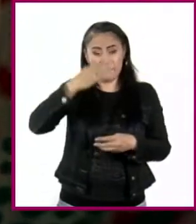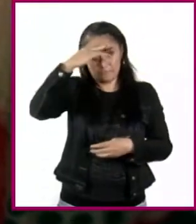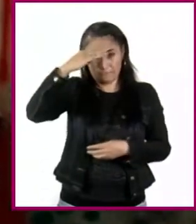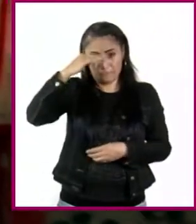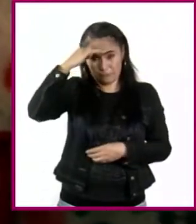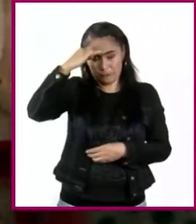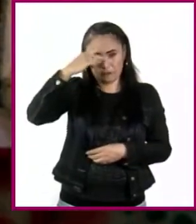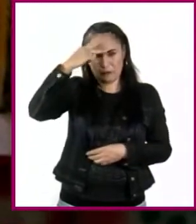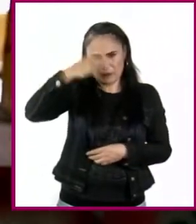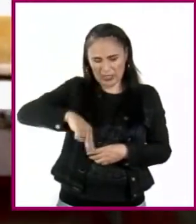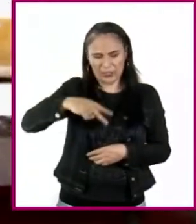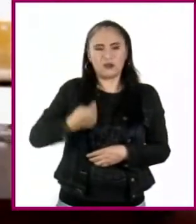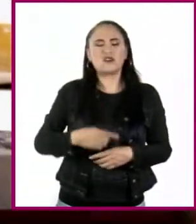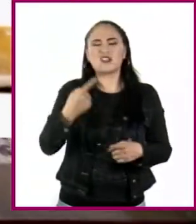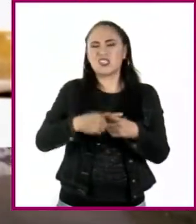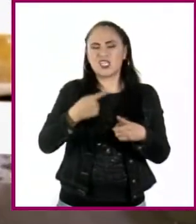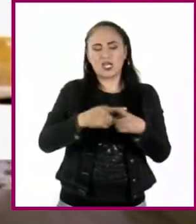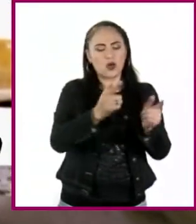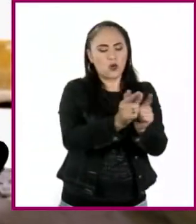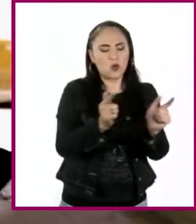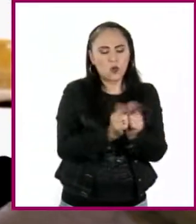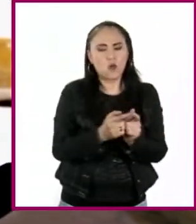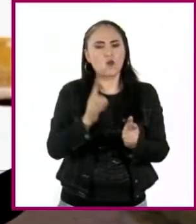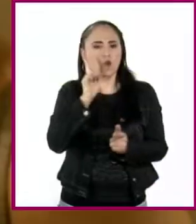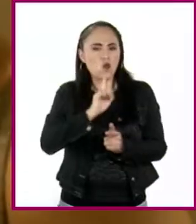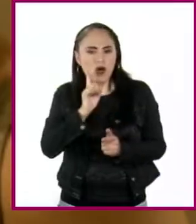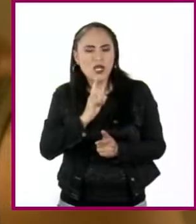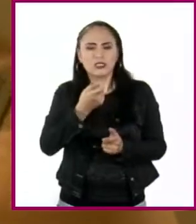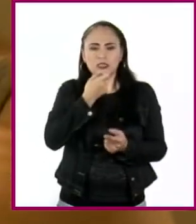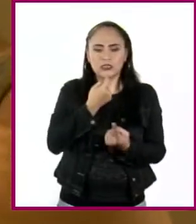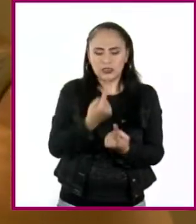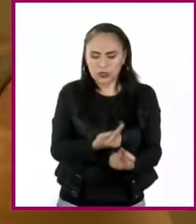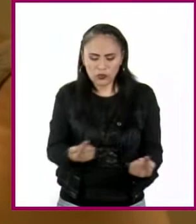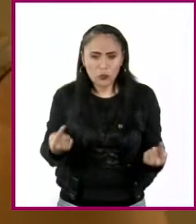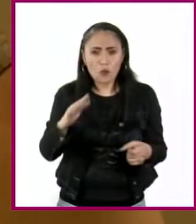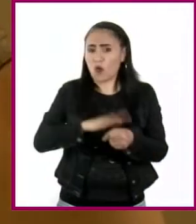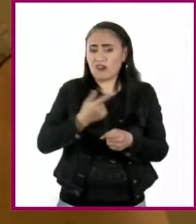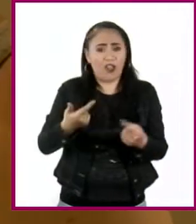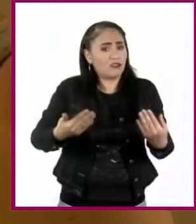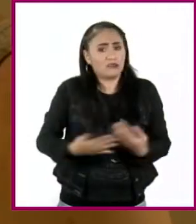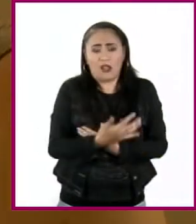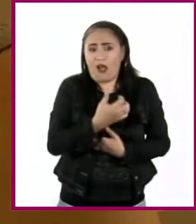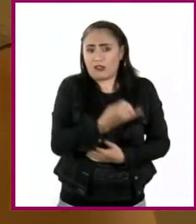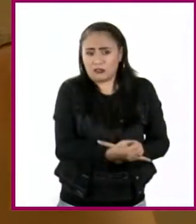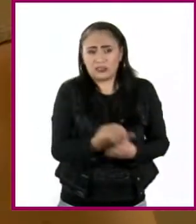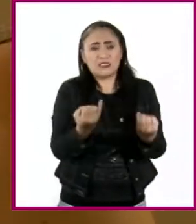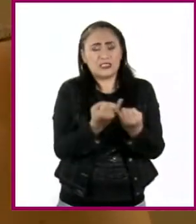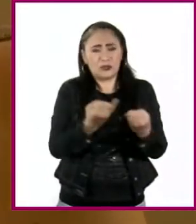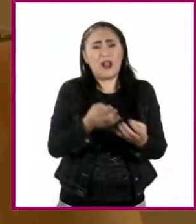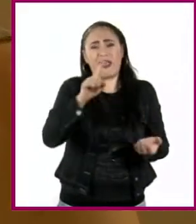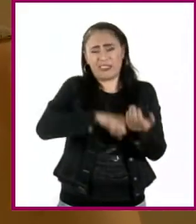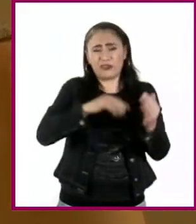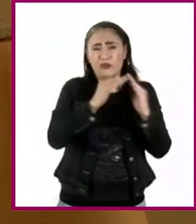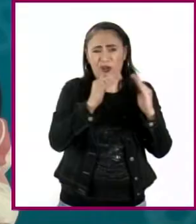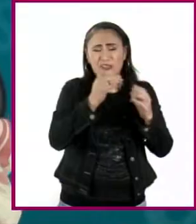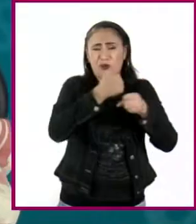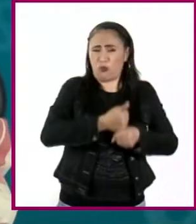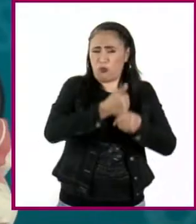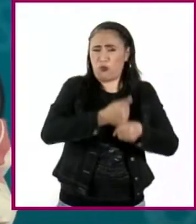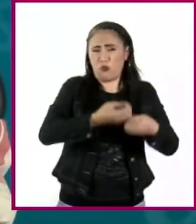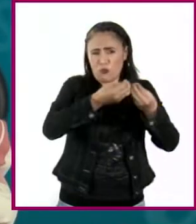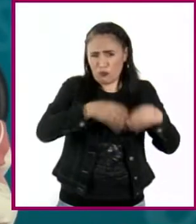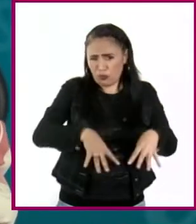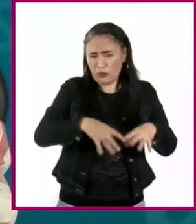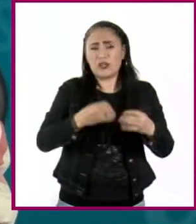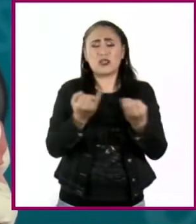alta vulnerabilidad son las mujeres y niñas, debido a su condición de género y por los altos índices de violencia doméstica. Otro